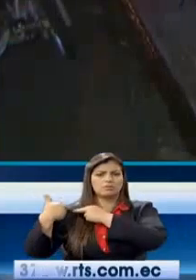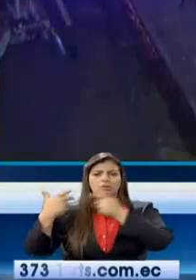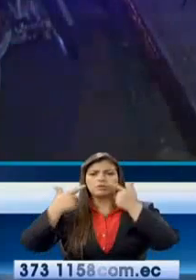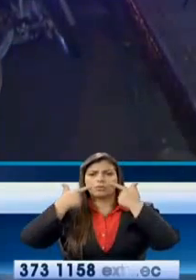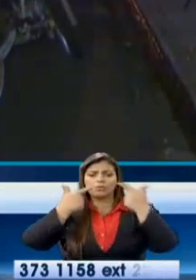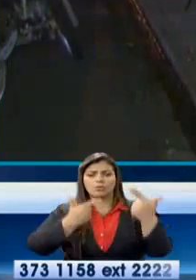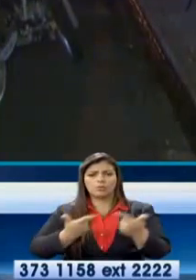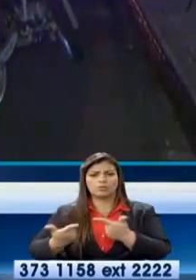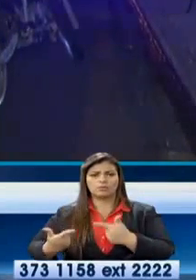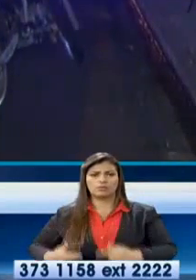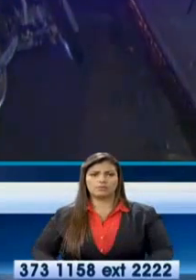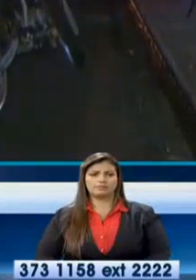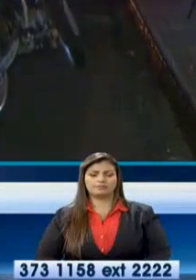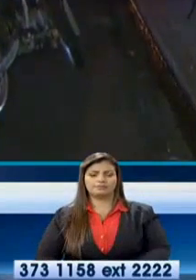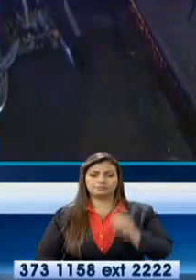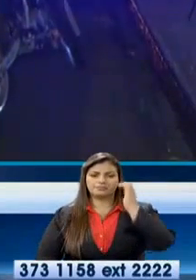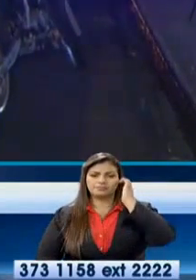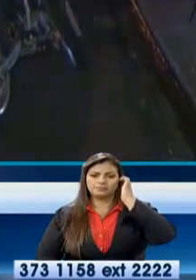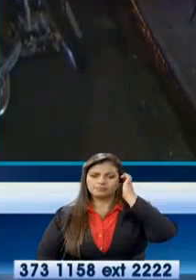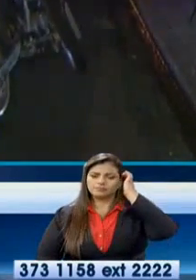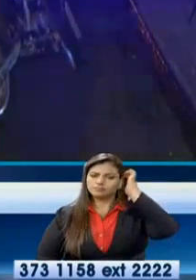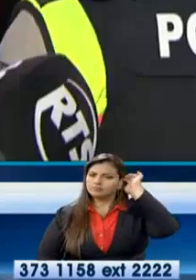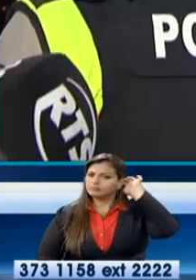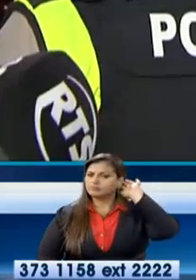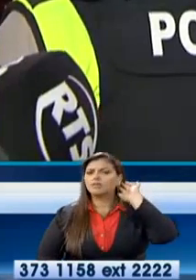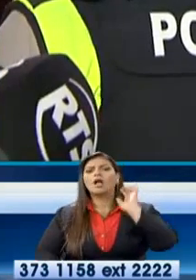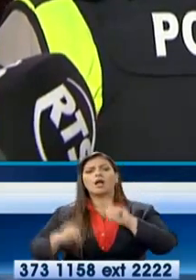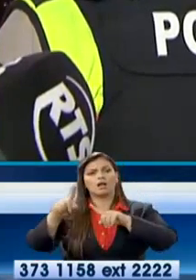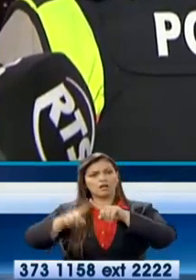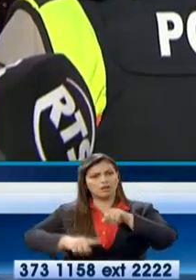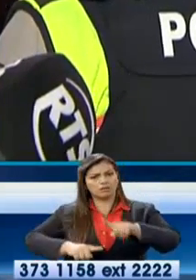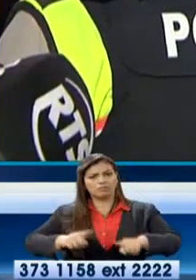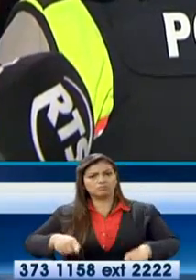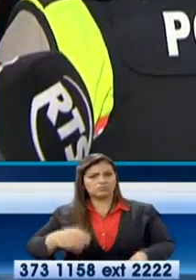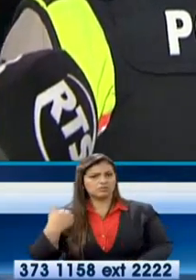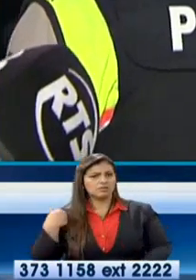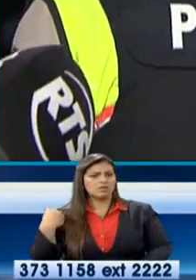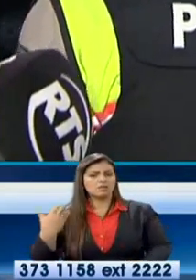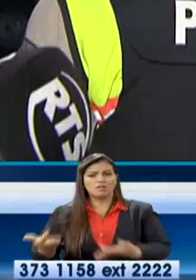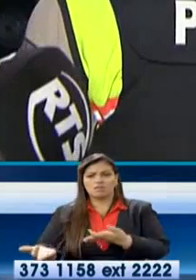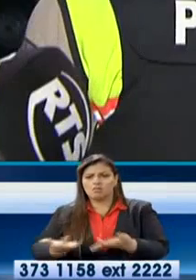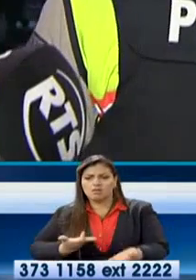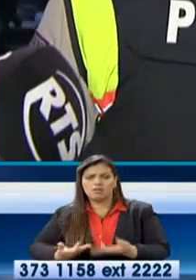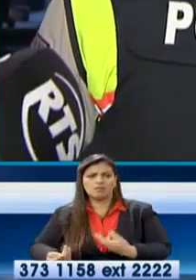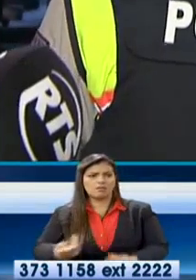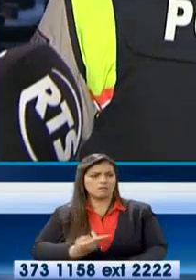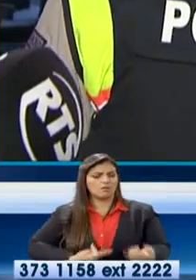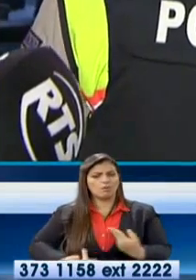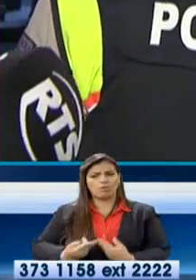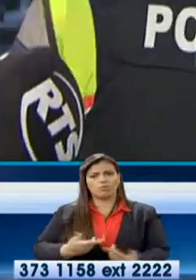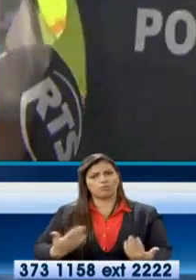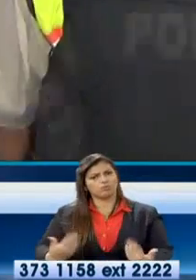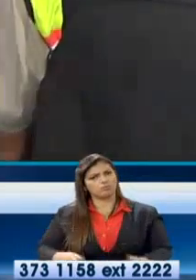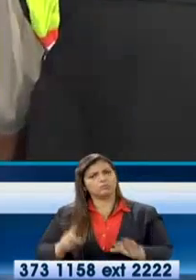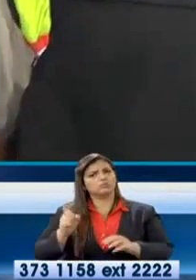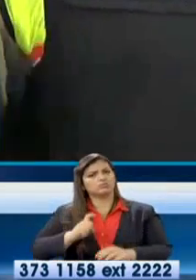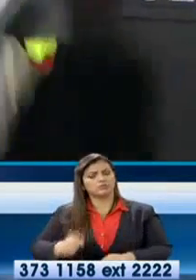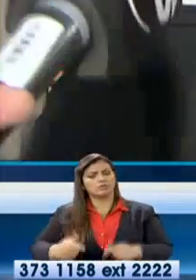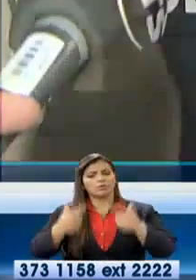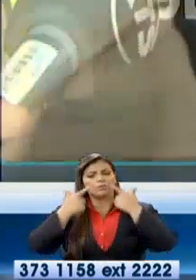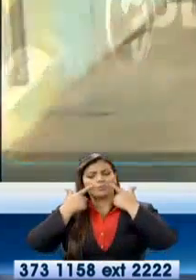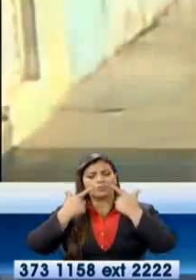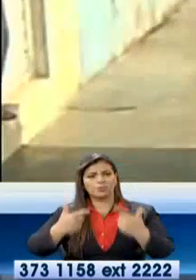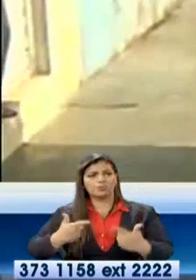No, entonces no le interesa. Tiendas, de pronto, si hay personas, sí, hay tiendas, hay negocios. Muchísimas gracias, señora. Son factores que pueden